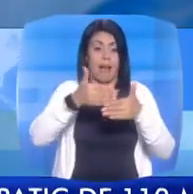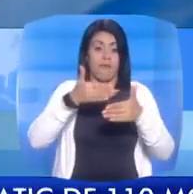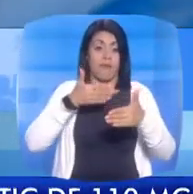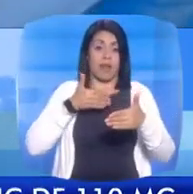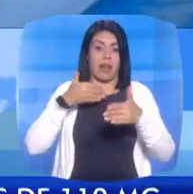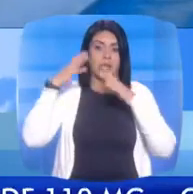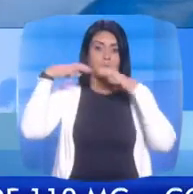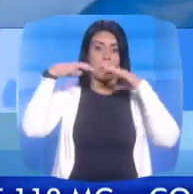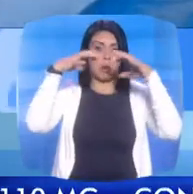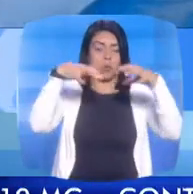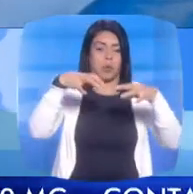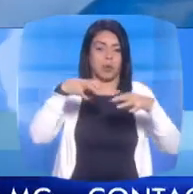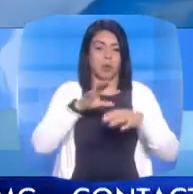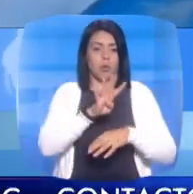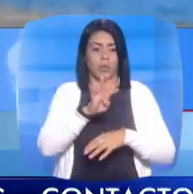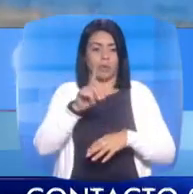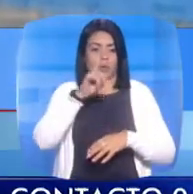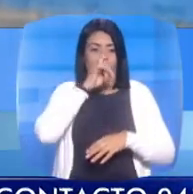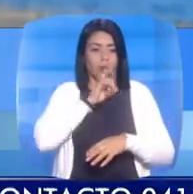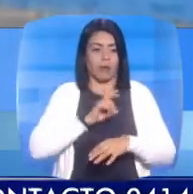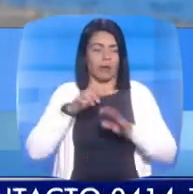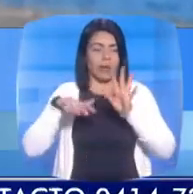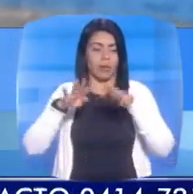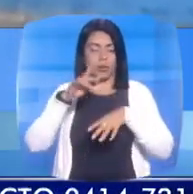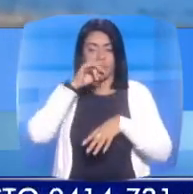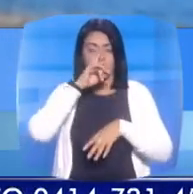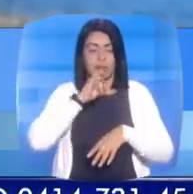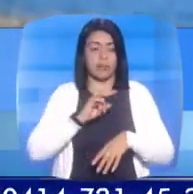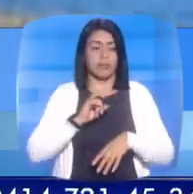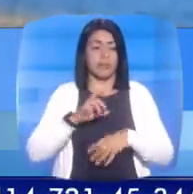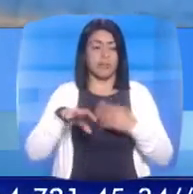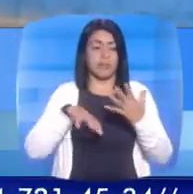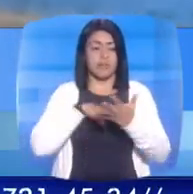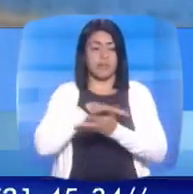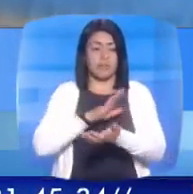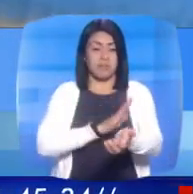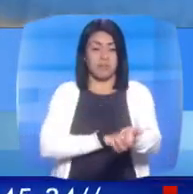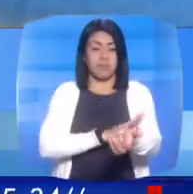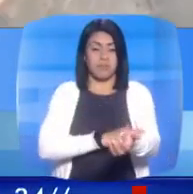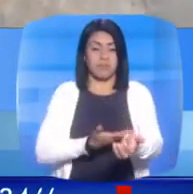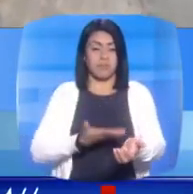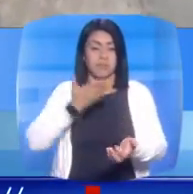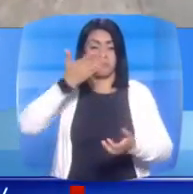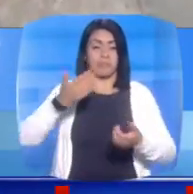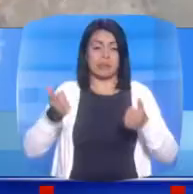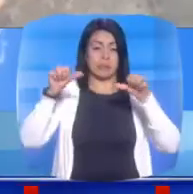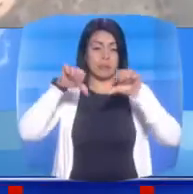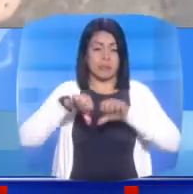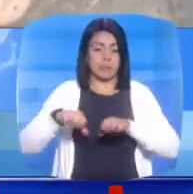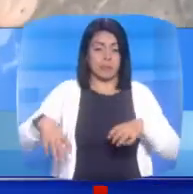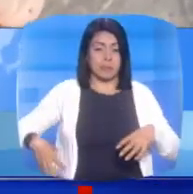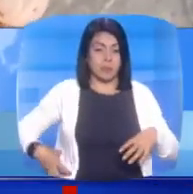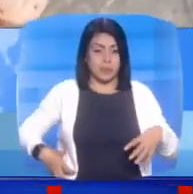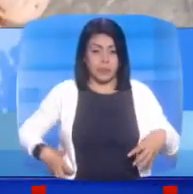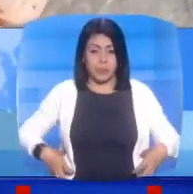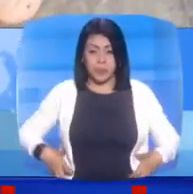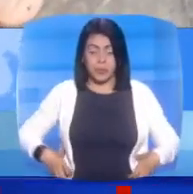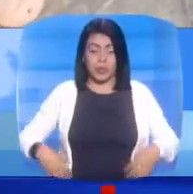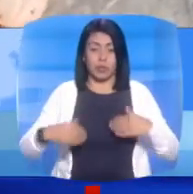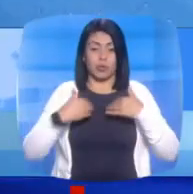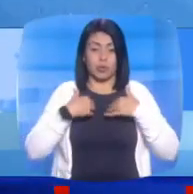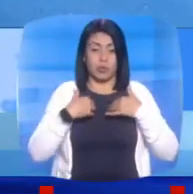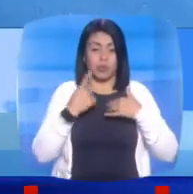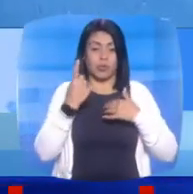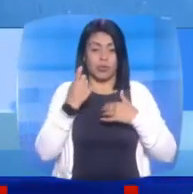afuera tiene 41 años y a los 14 una crisis hipertensiva dañó sus riñones y desde entonces sufre de